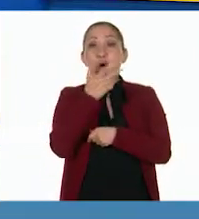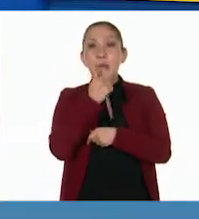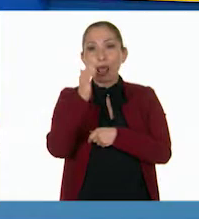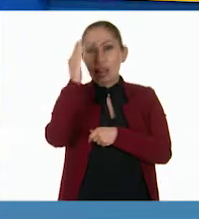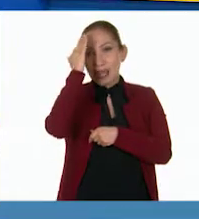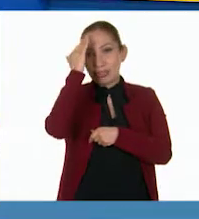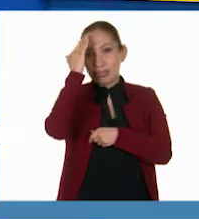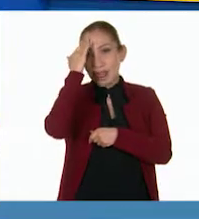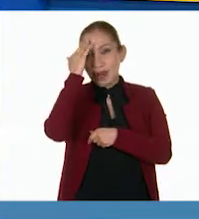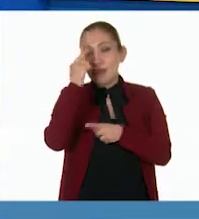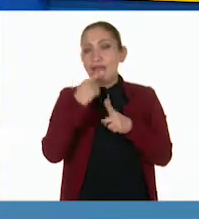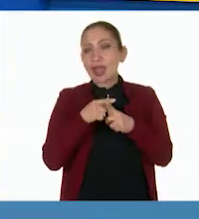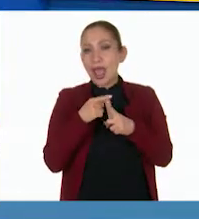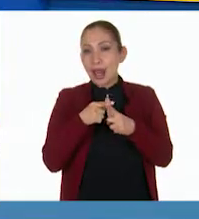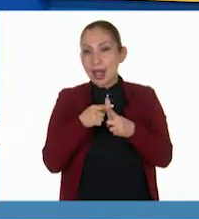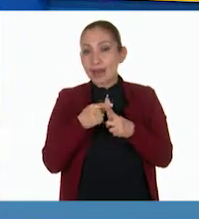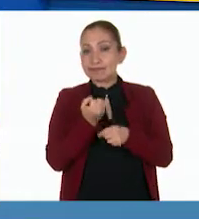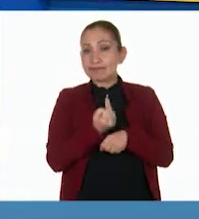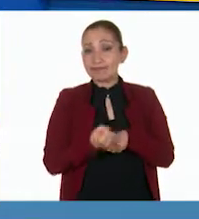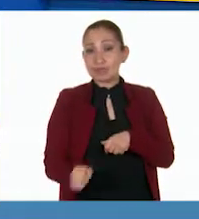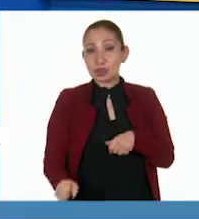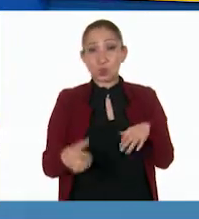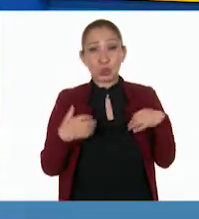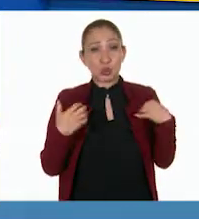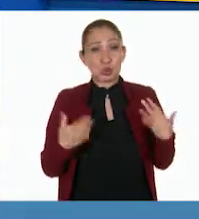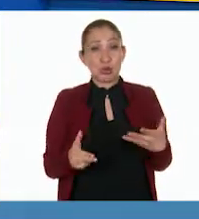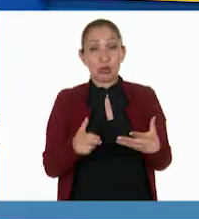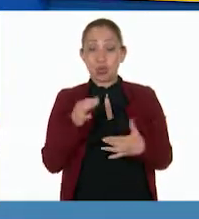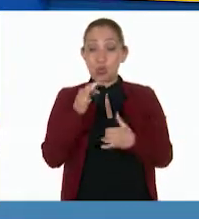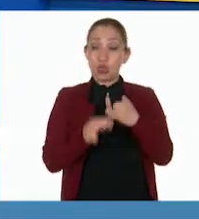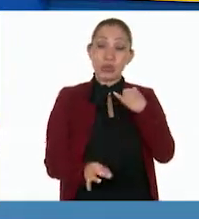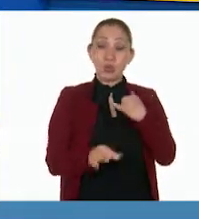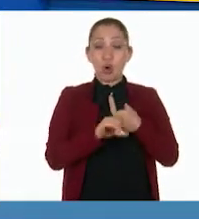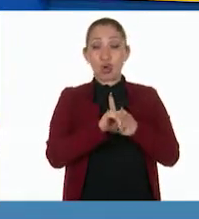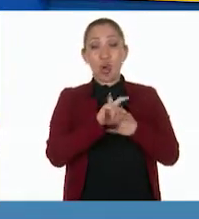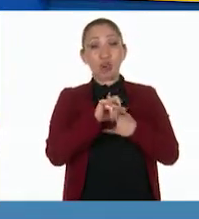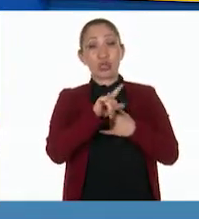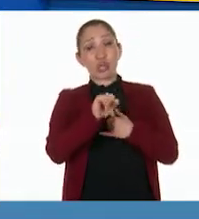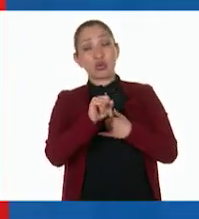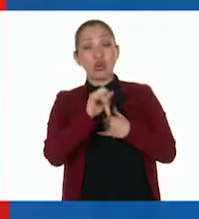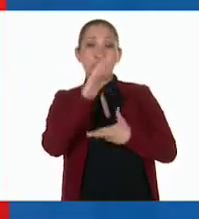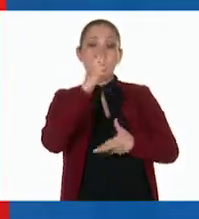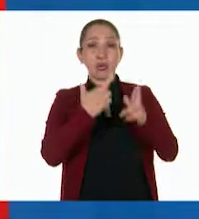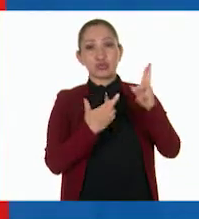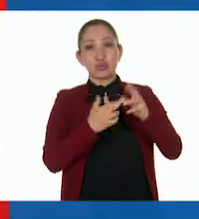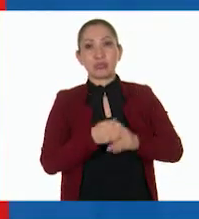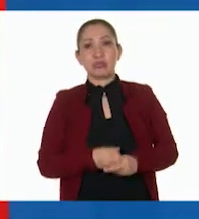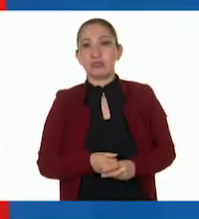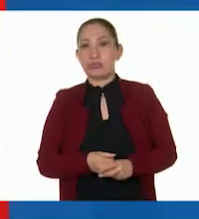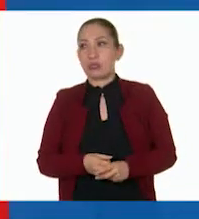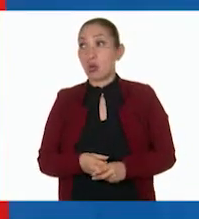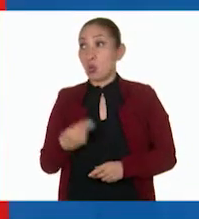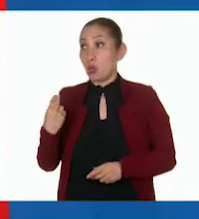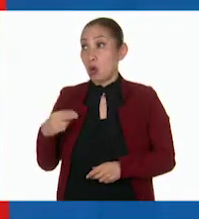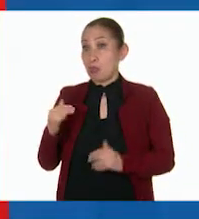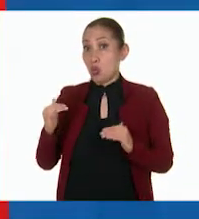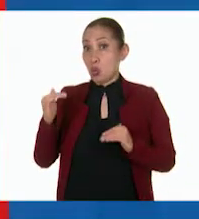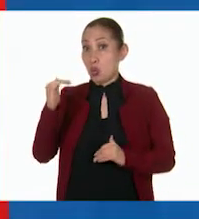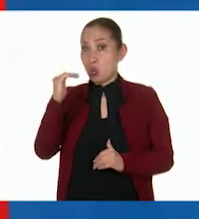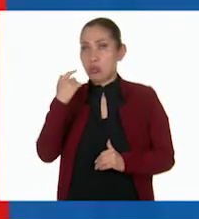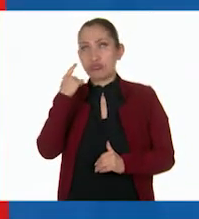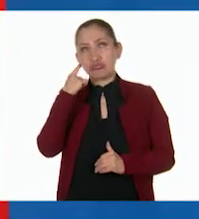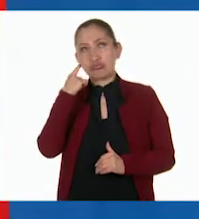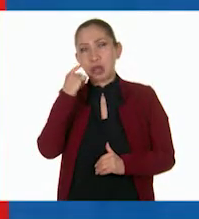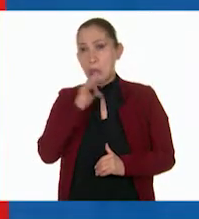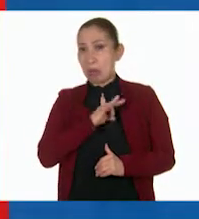caudillos, quien de hecho era conocido como el último caudillo de la revolución. Pues con ese nombre solo se